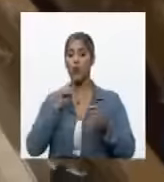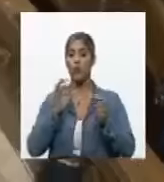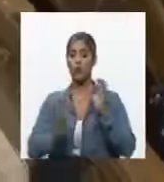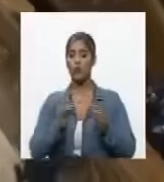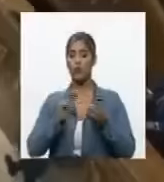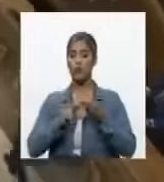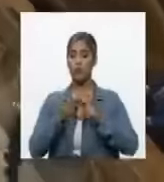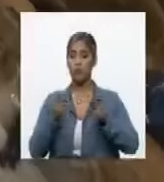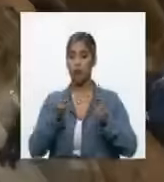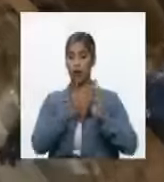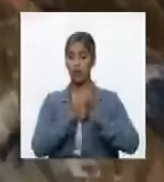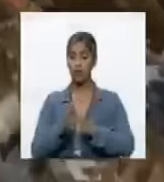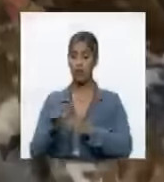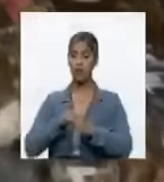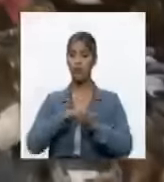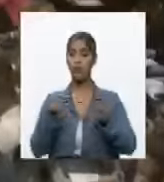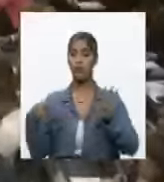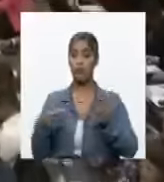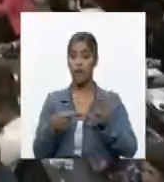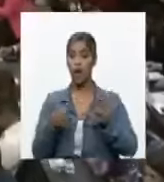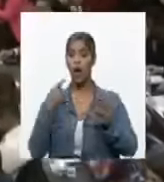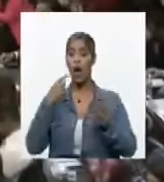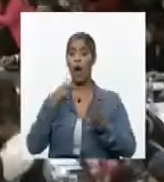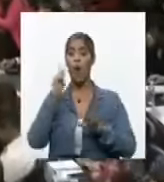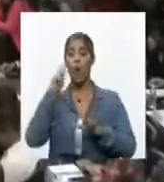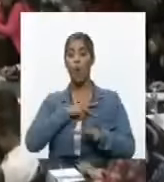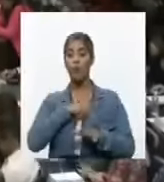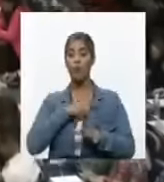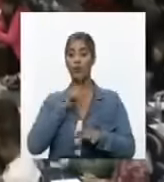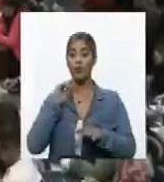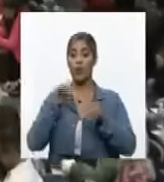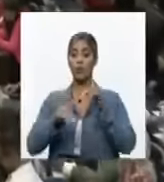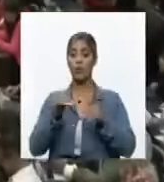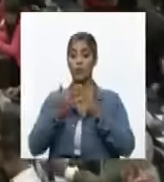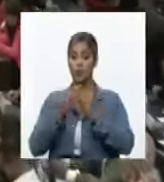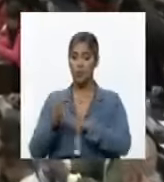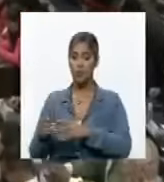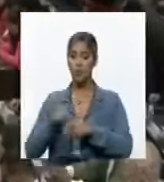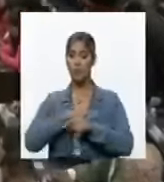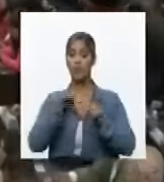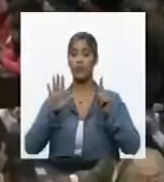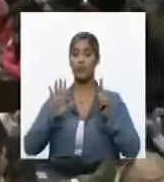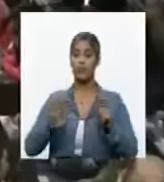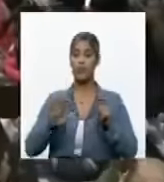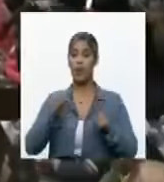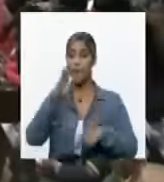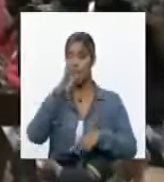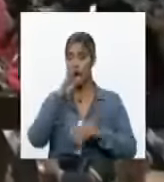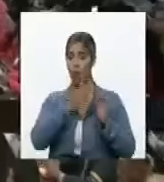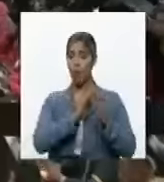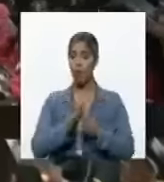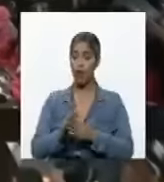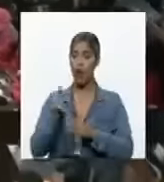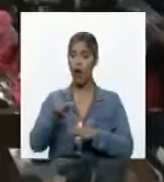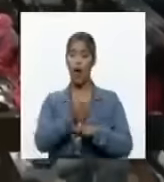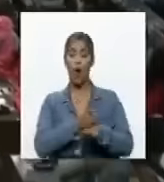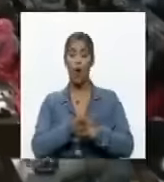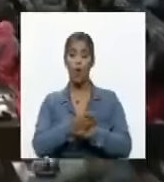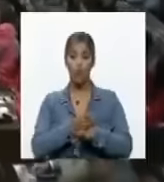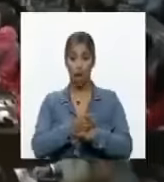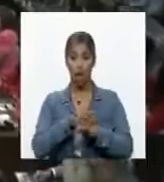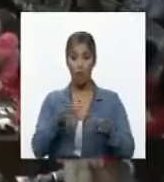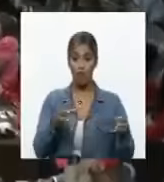Comunal. 5. Comisión Electoral Comunal. 6. Banco de la Comuna. El gobierno de la comuna se